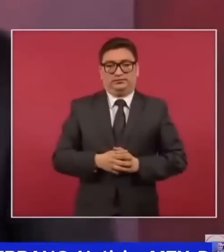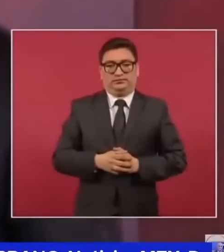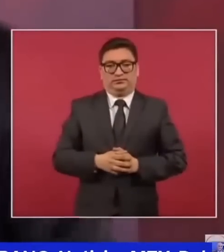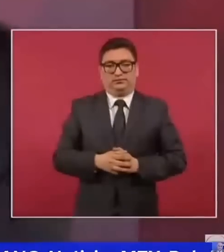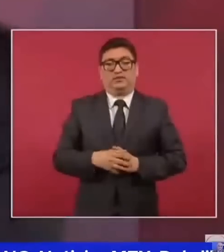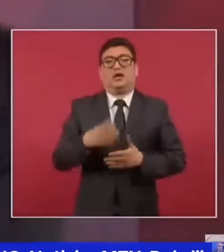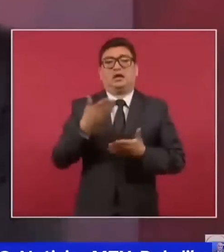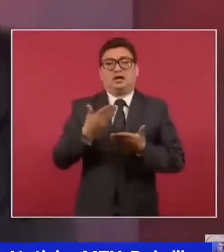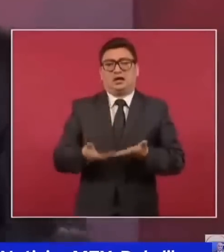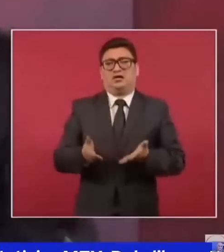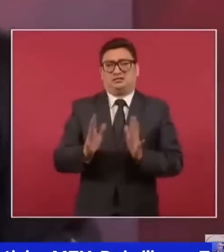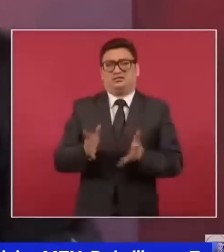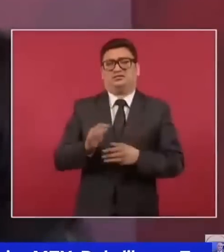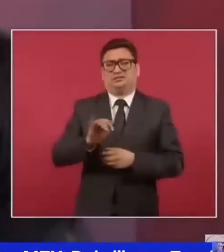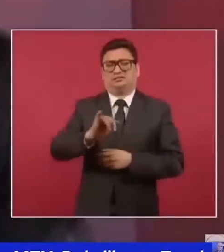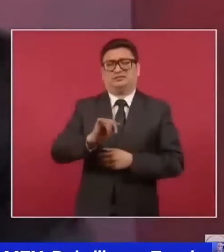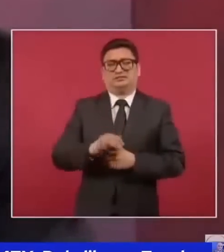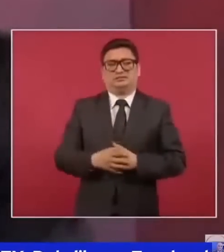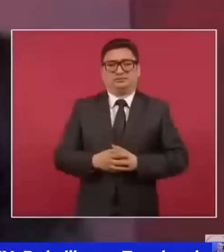Ahora sí.